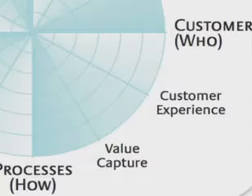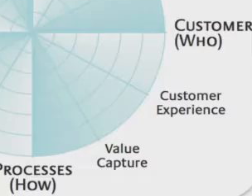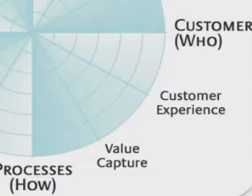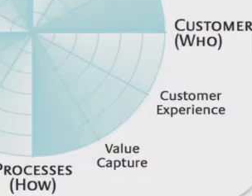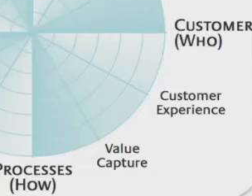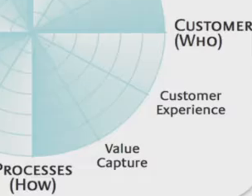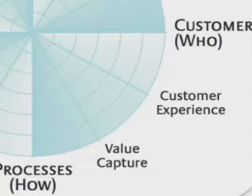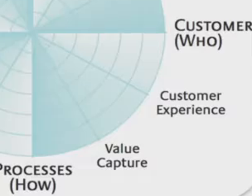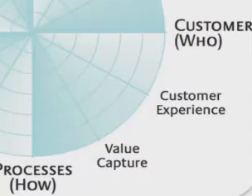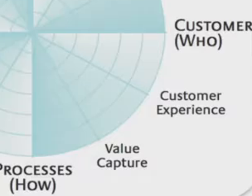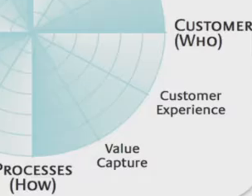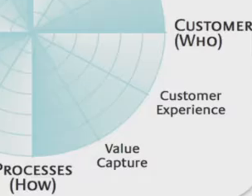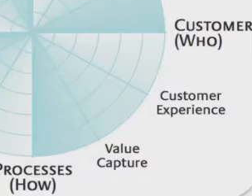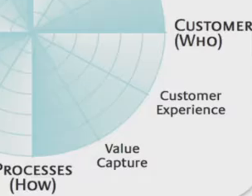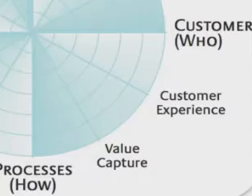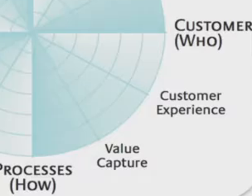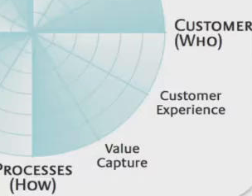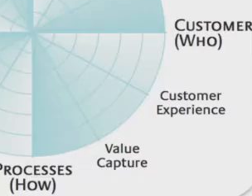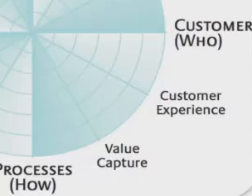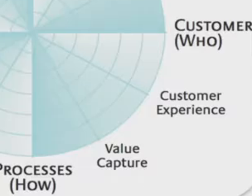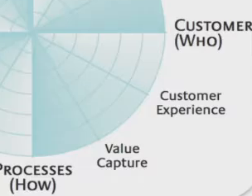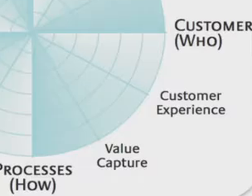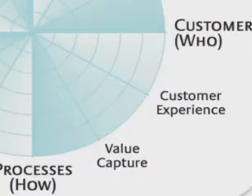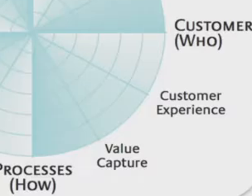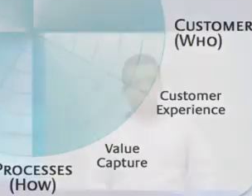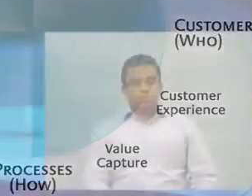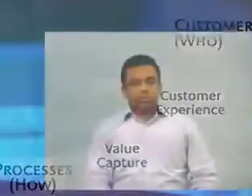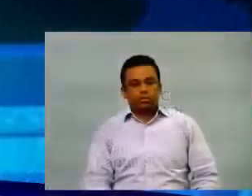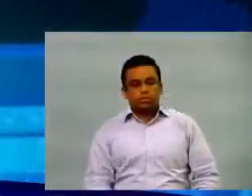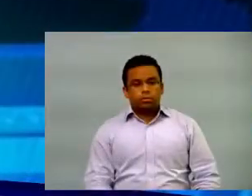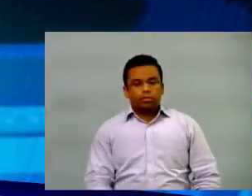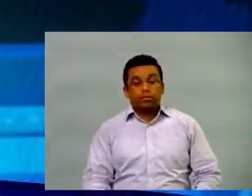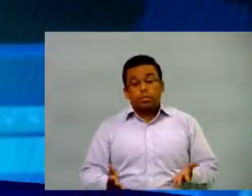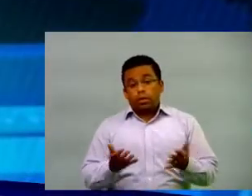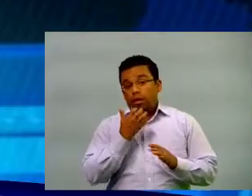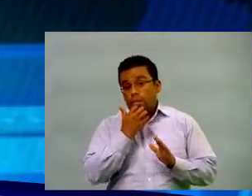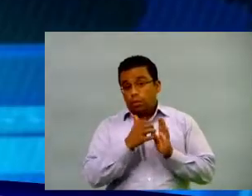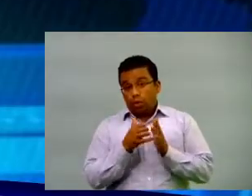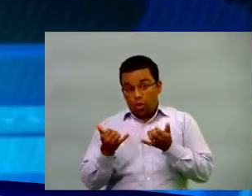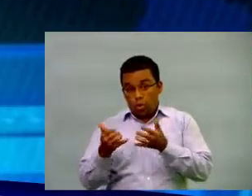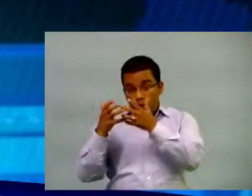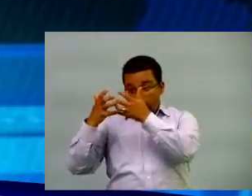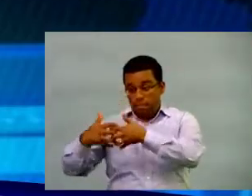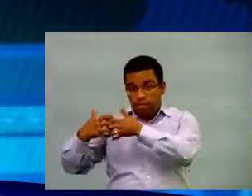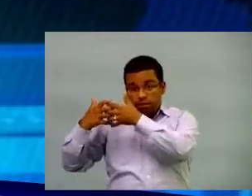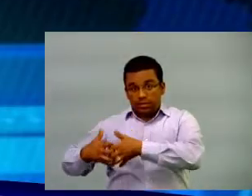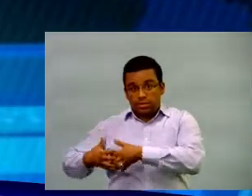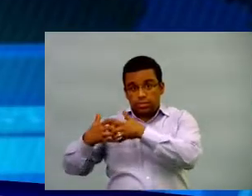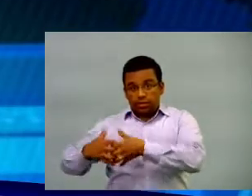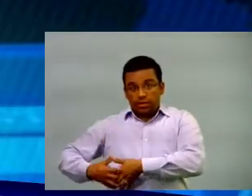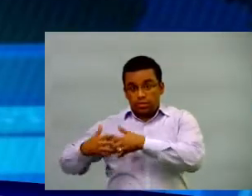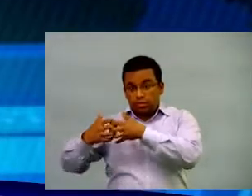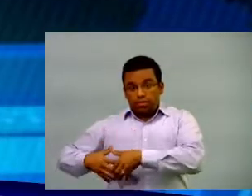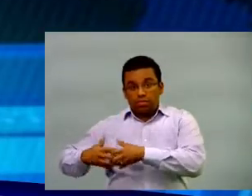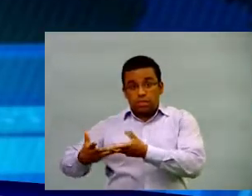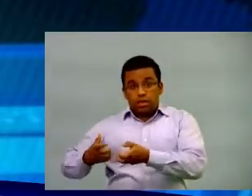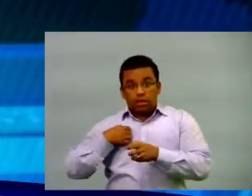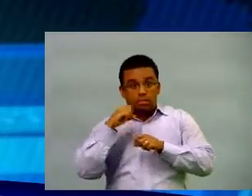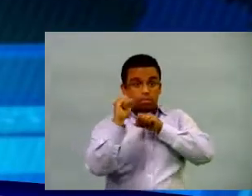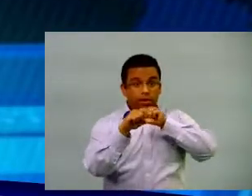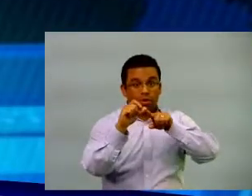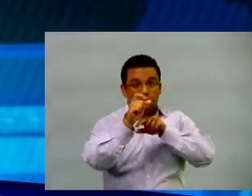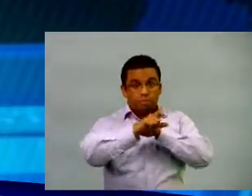con el público en general. Las empresas, por ejemplo, hoy hacen innovación de manera abierta, preguntándole a sus